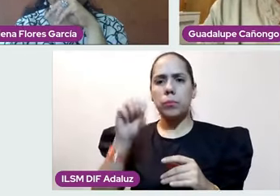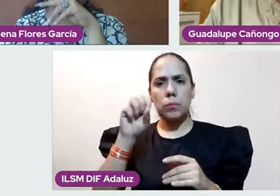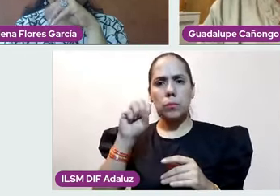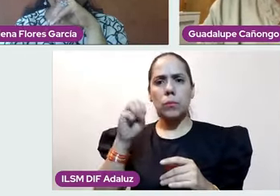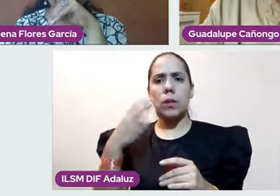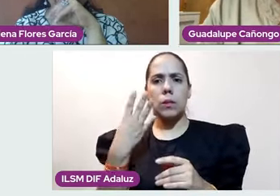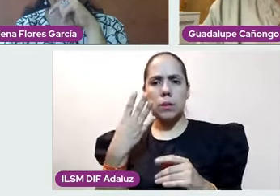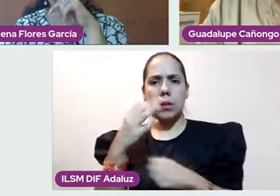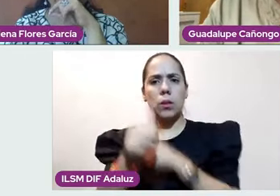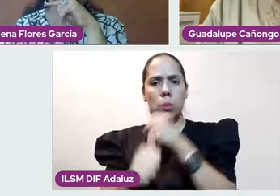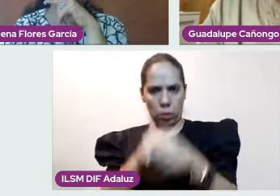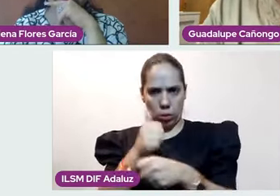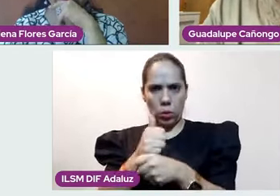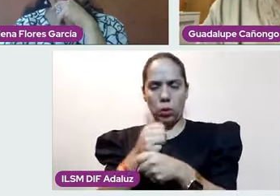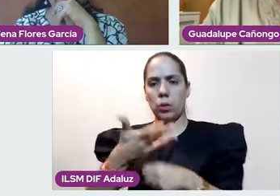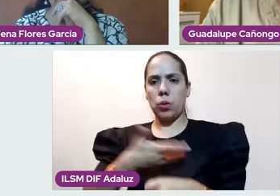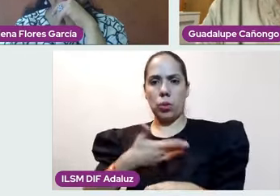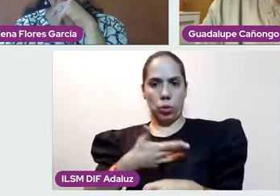una cuestión